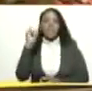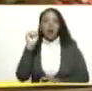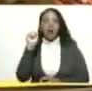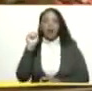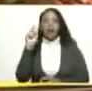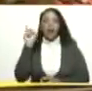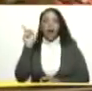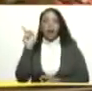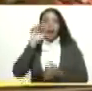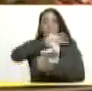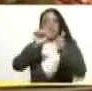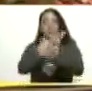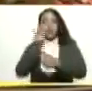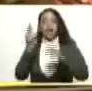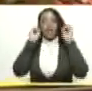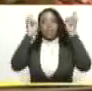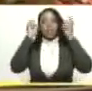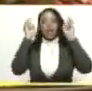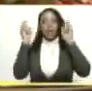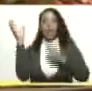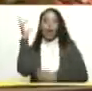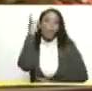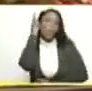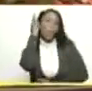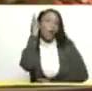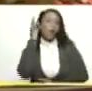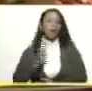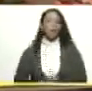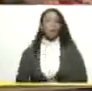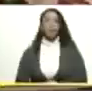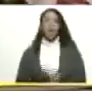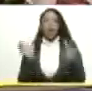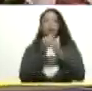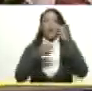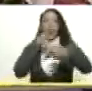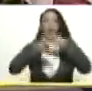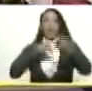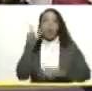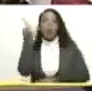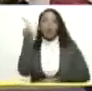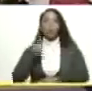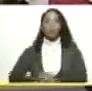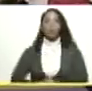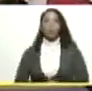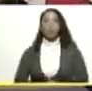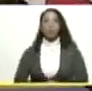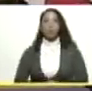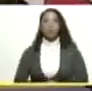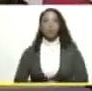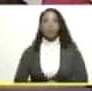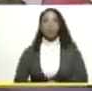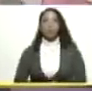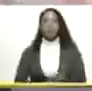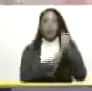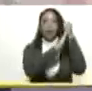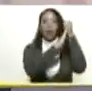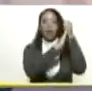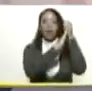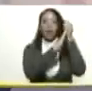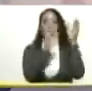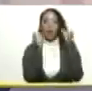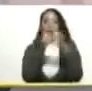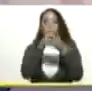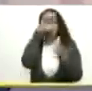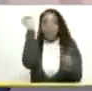vicepresidenta para el área de las mujeres del Partido Socialista Unido de Venezuela, Diva, líder de la clase